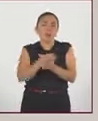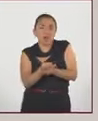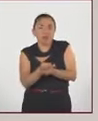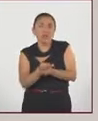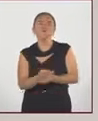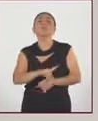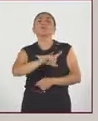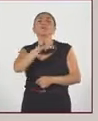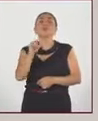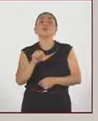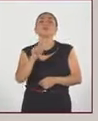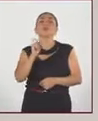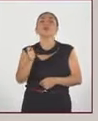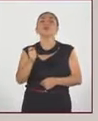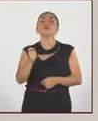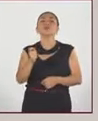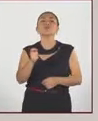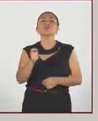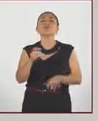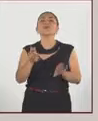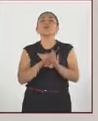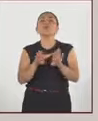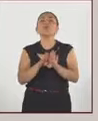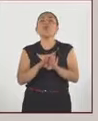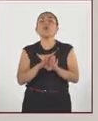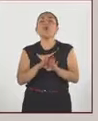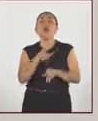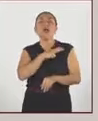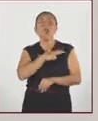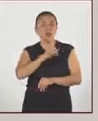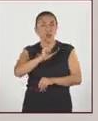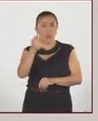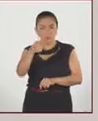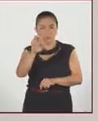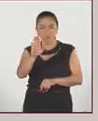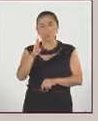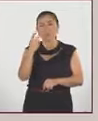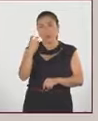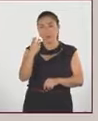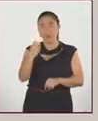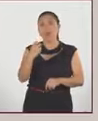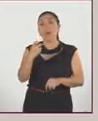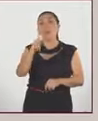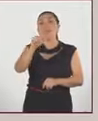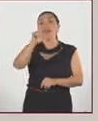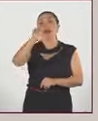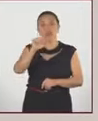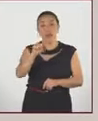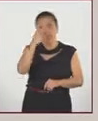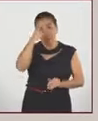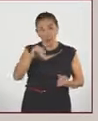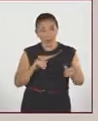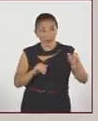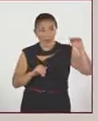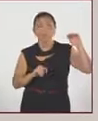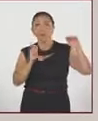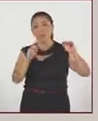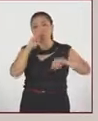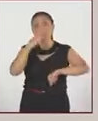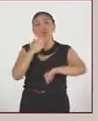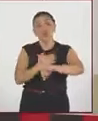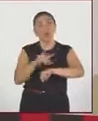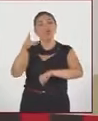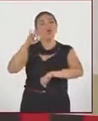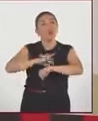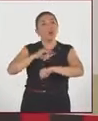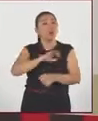de crecimiento. Aquí sí me gustaría hacer una pausa. Las lesiones en la placa de crecimiento sí son responsabilidad de un